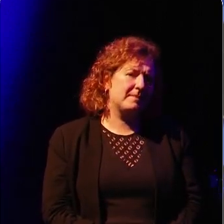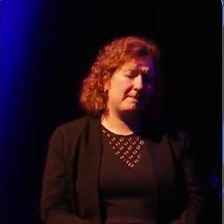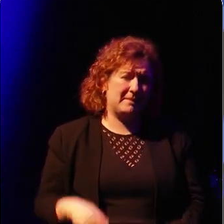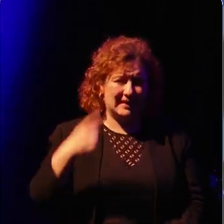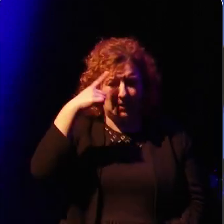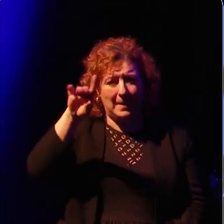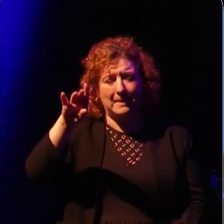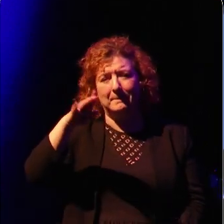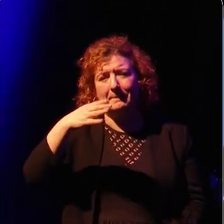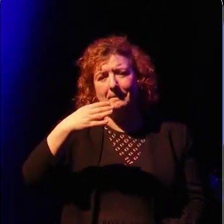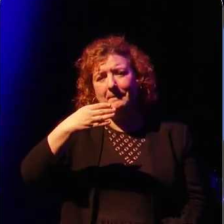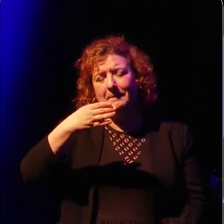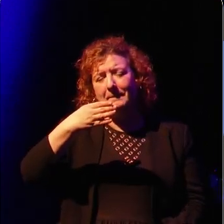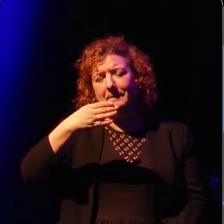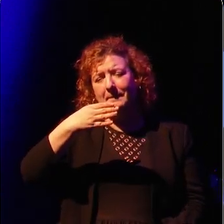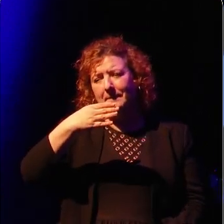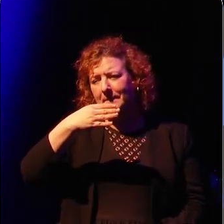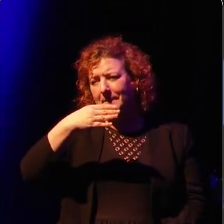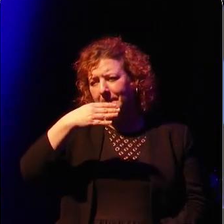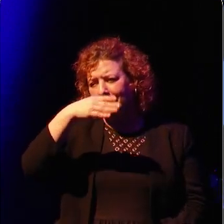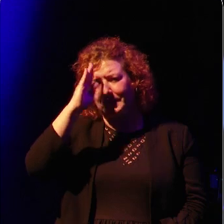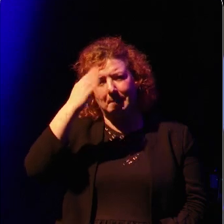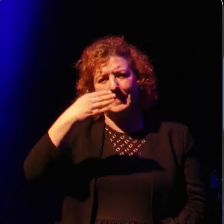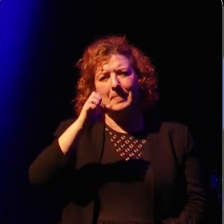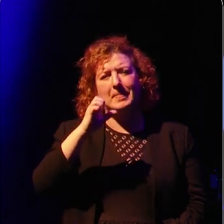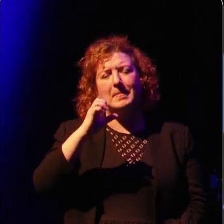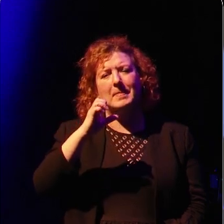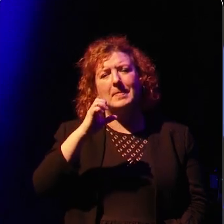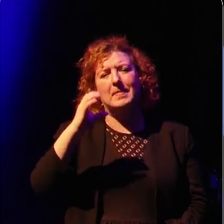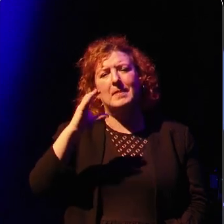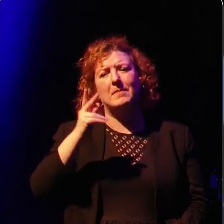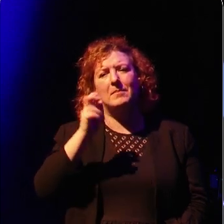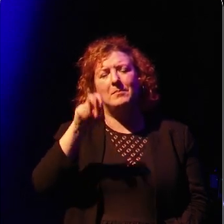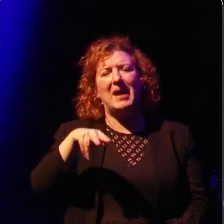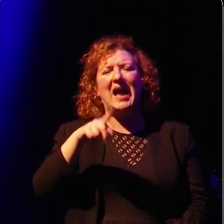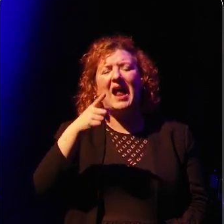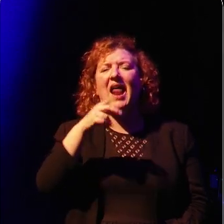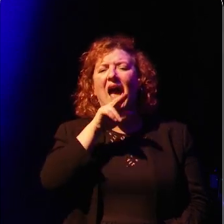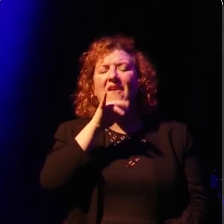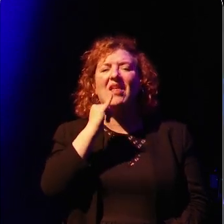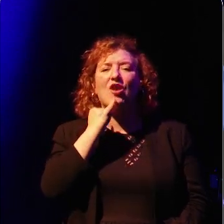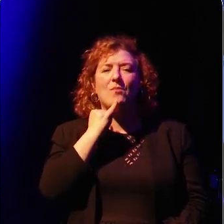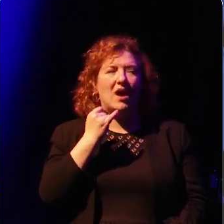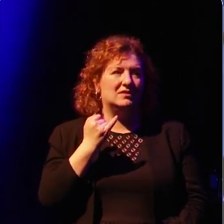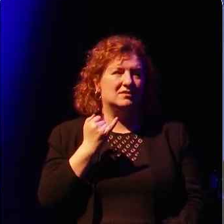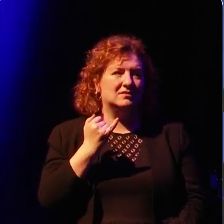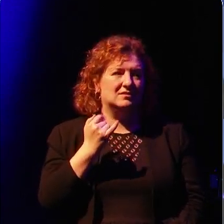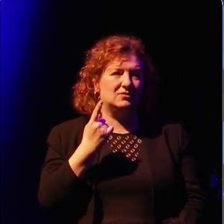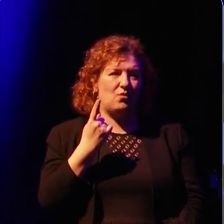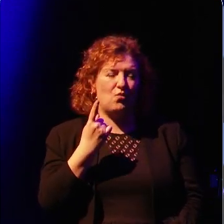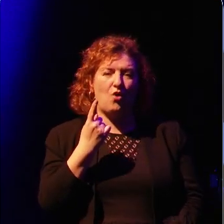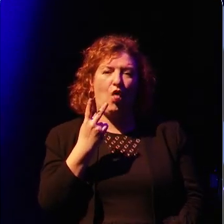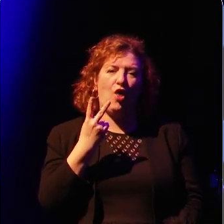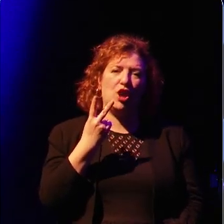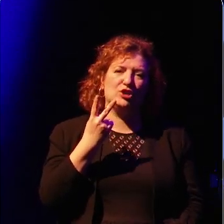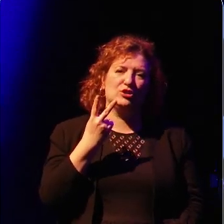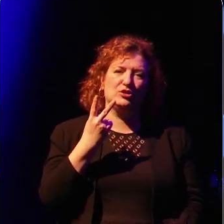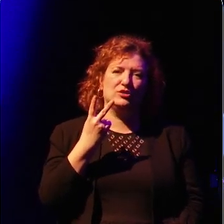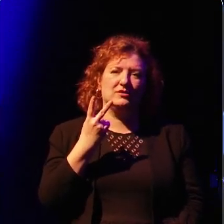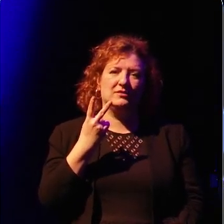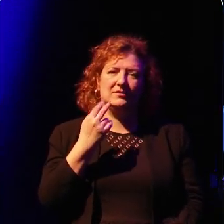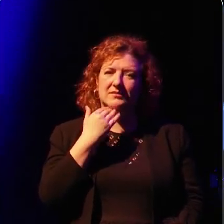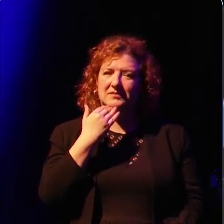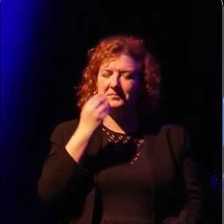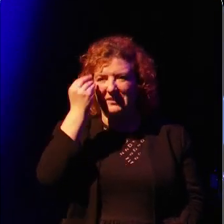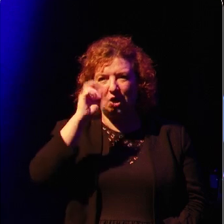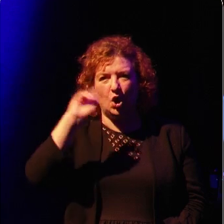Beckham, el futbolista? ¿Quién se atreve? ¿Dos? ¿Uno? ¿Alguien que